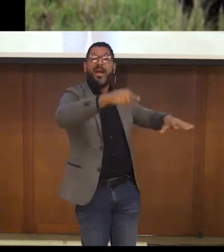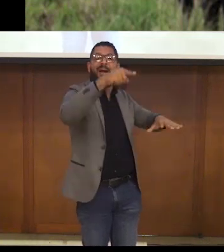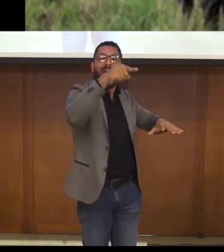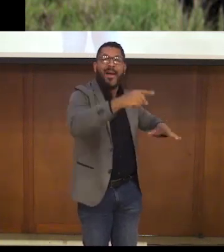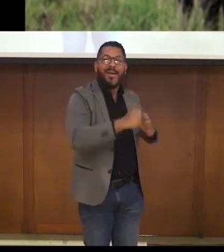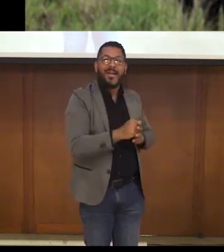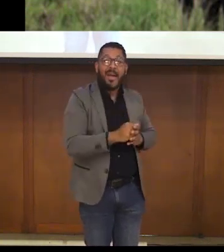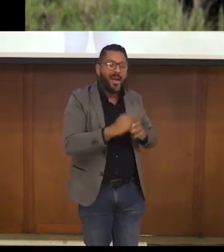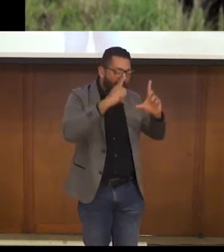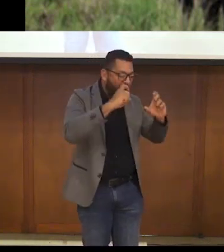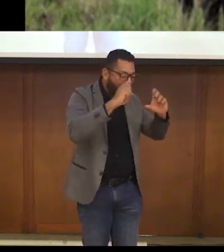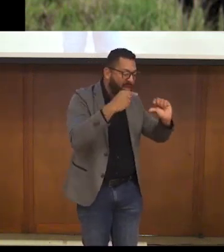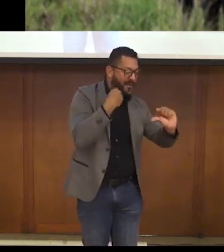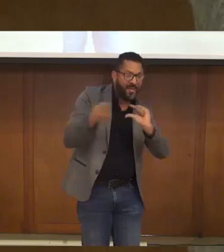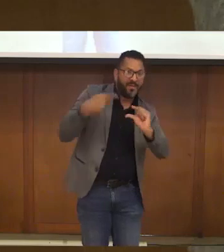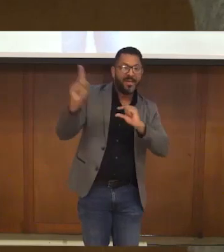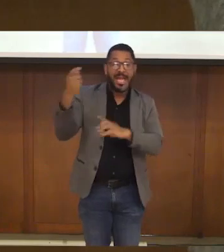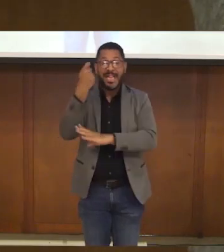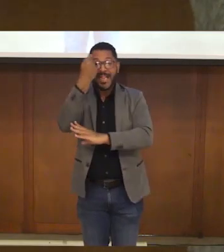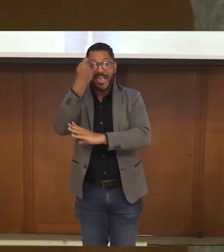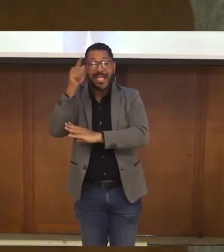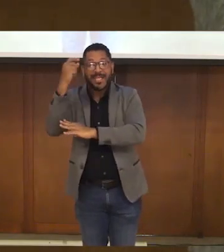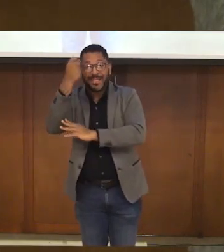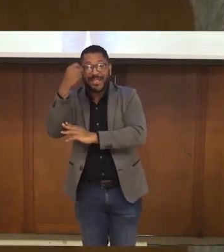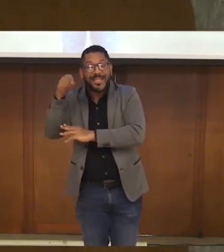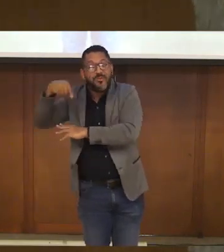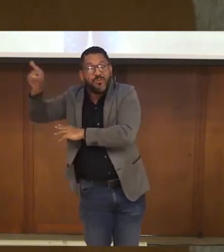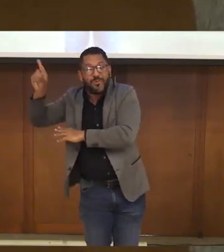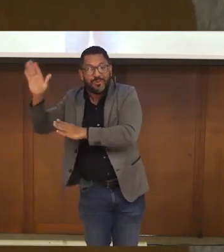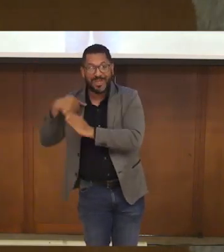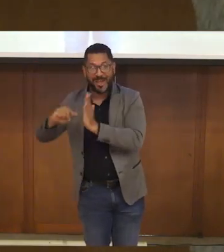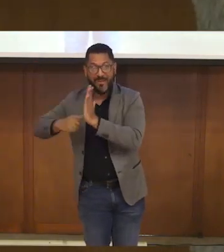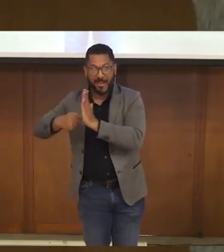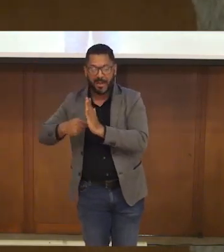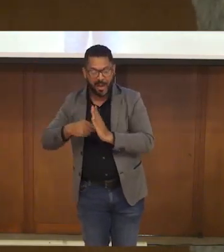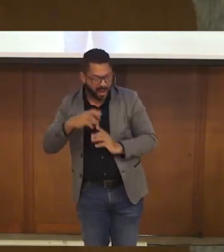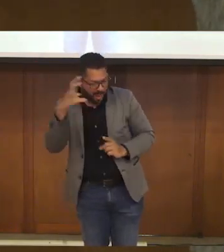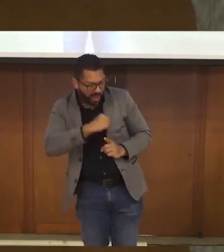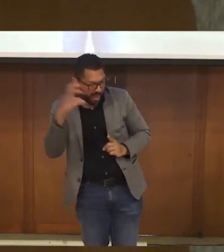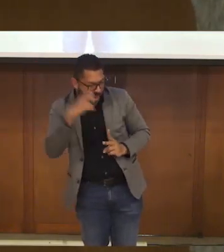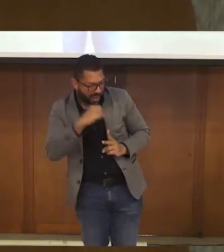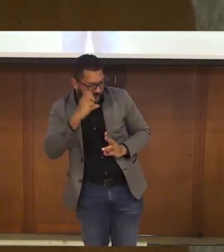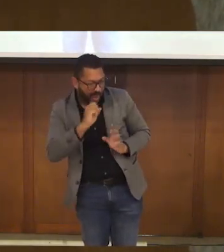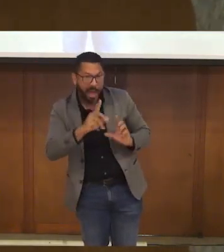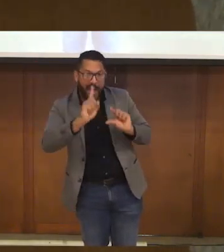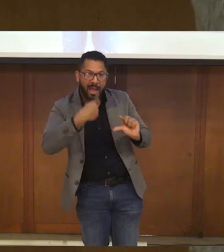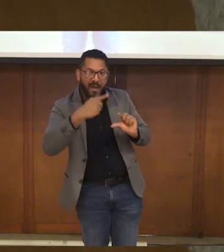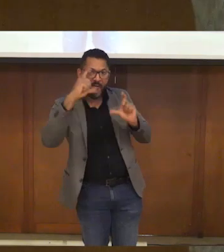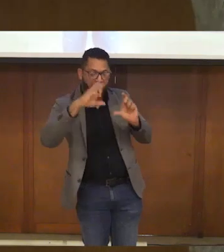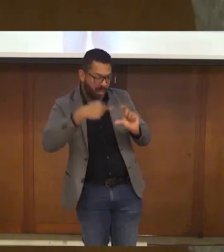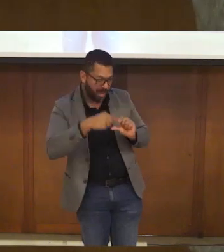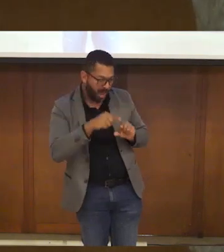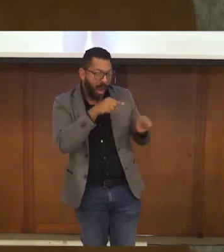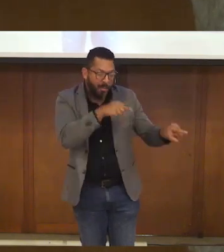extensiones. Y se las enviábamos precisamente para eso, para que Daniel luego pudiera tener un referente real de lo que